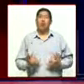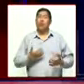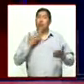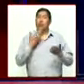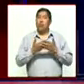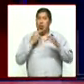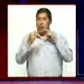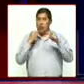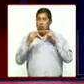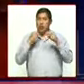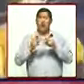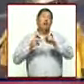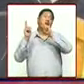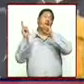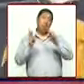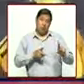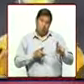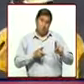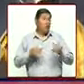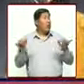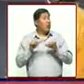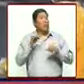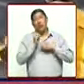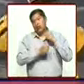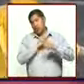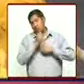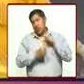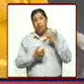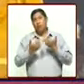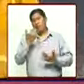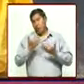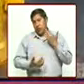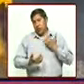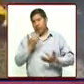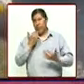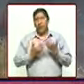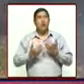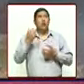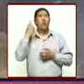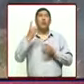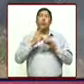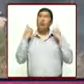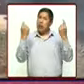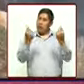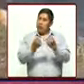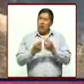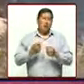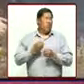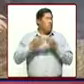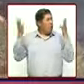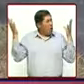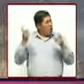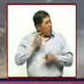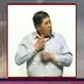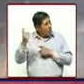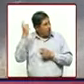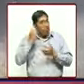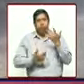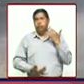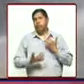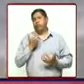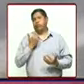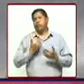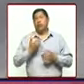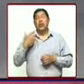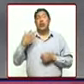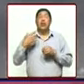buenas noticias para Pando, que también está sufriendo por los incendios forestales, uno de los departamentos más afectados por estos incendios.